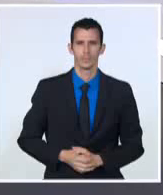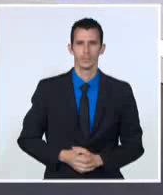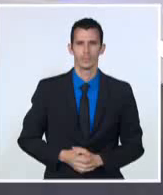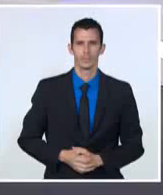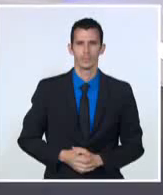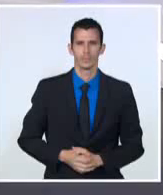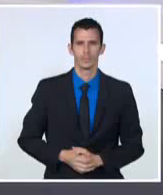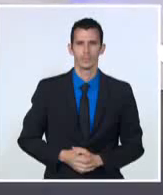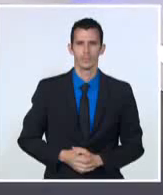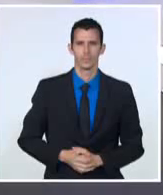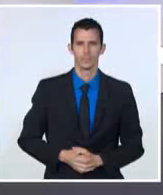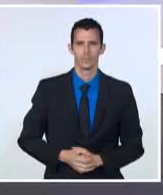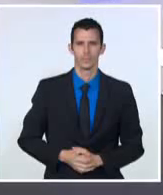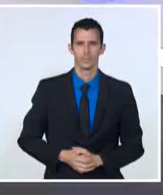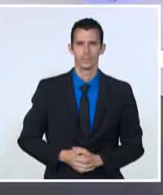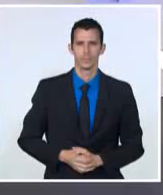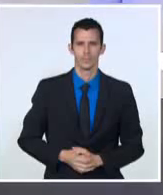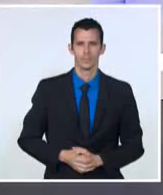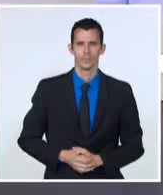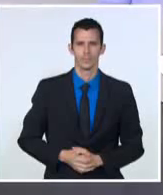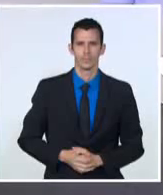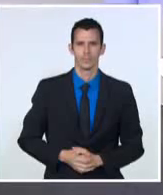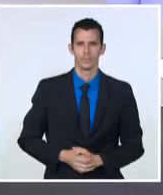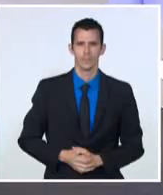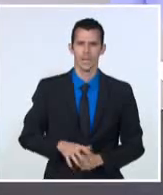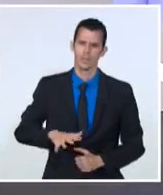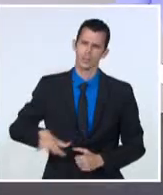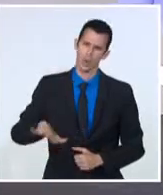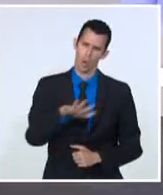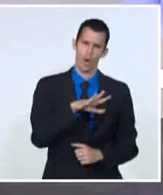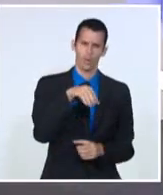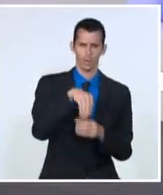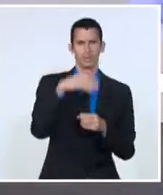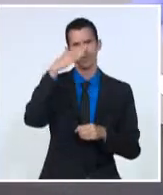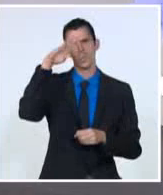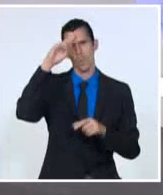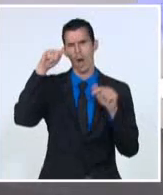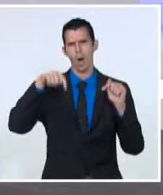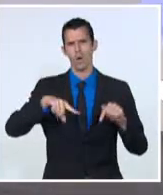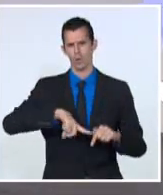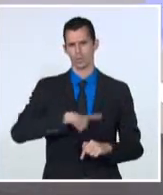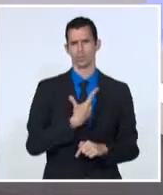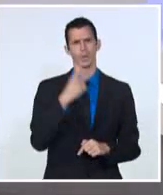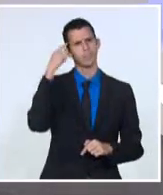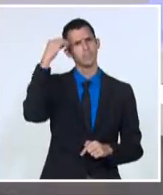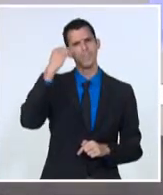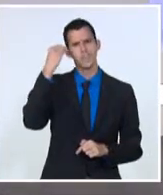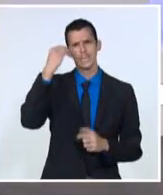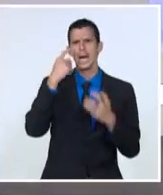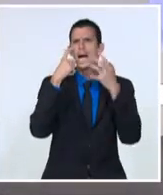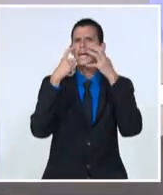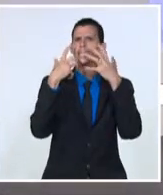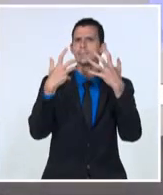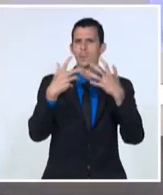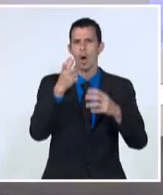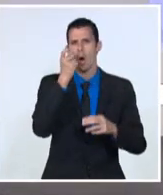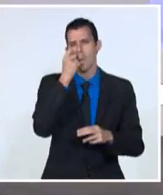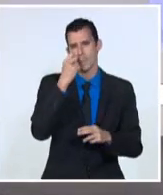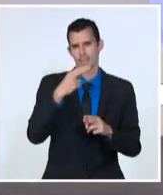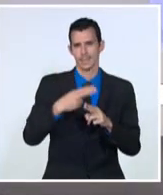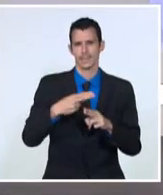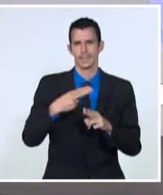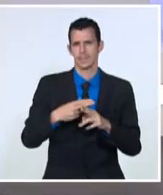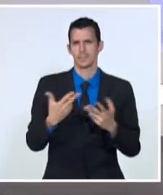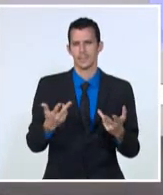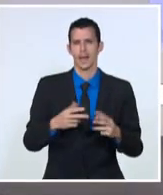la cultura cubana Recuerda la impronta de uno de sus más prolíficos artistas e intelectuales el africanista y